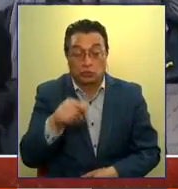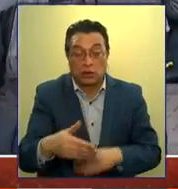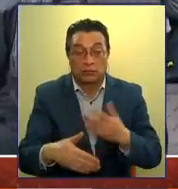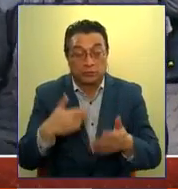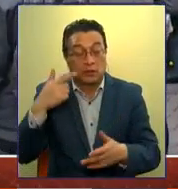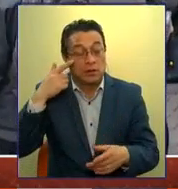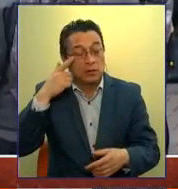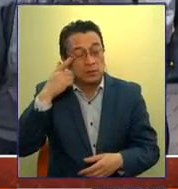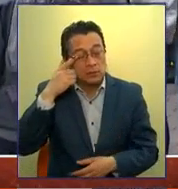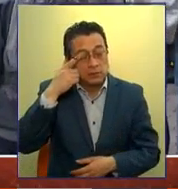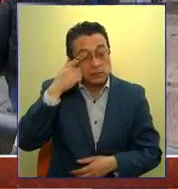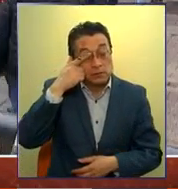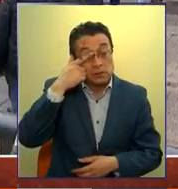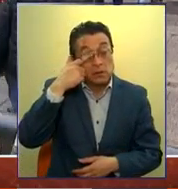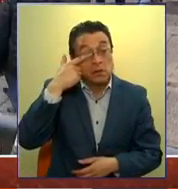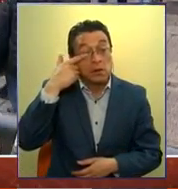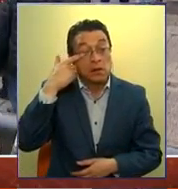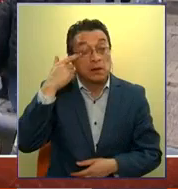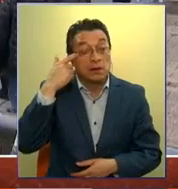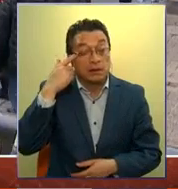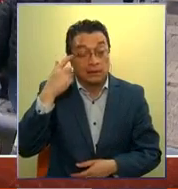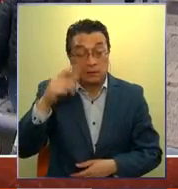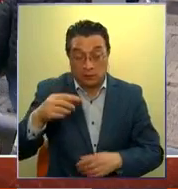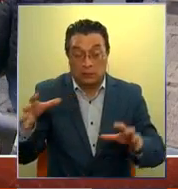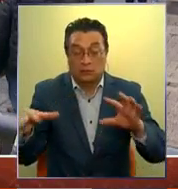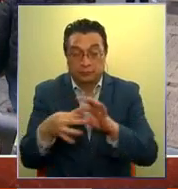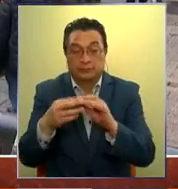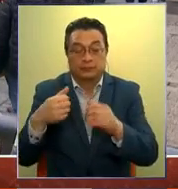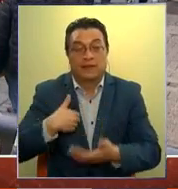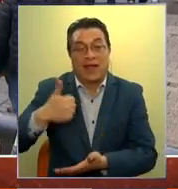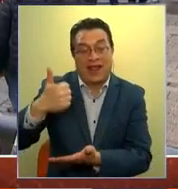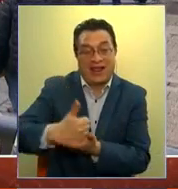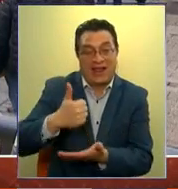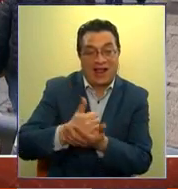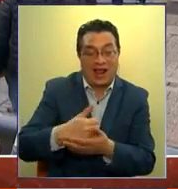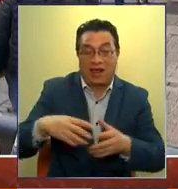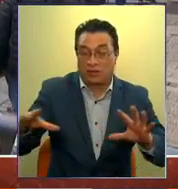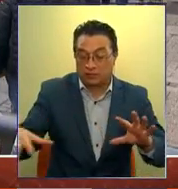electorales, con la coordinación de los alcaldes, con la coordinación